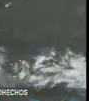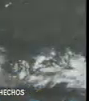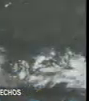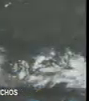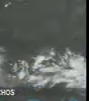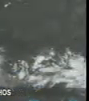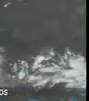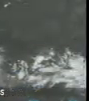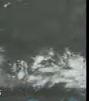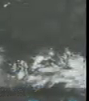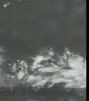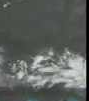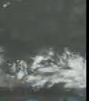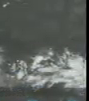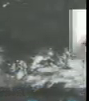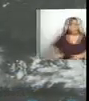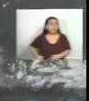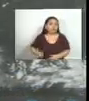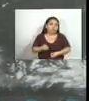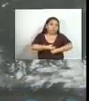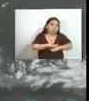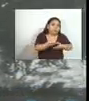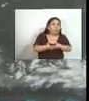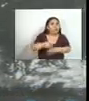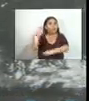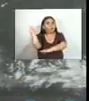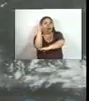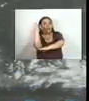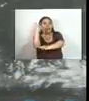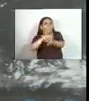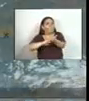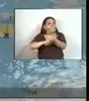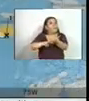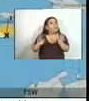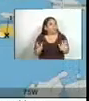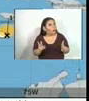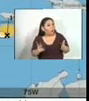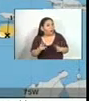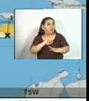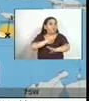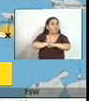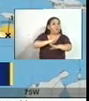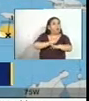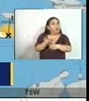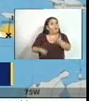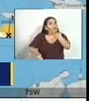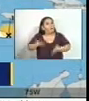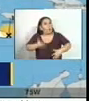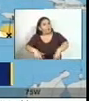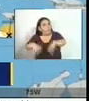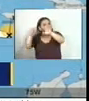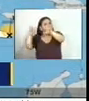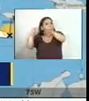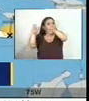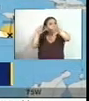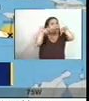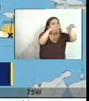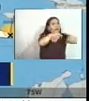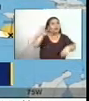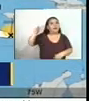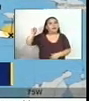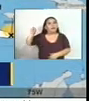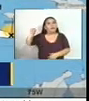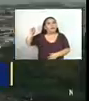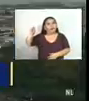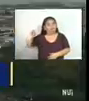En El Salvador se decreta alerta verde de manera preventiva ante la posible influencia de la tormenta tropical Nana, tenemos